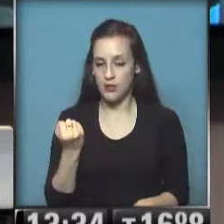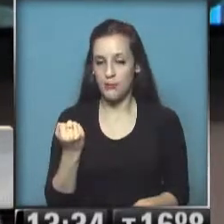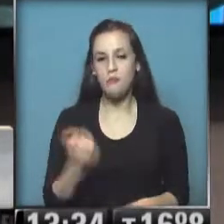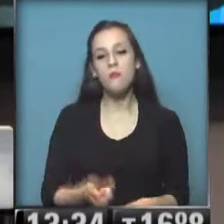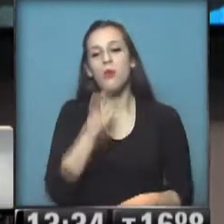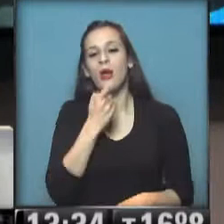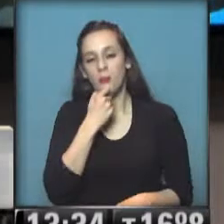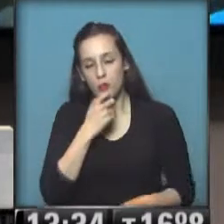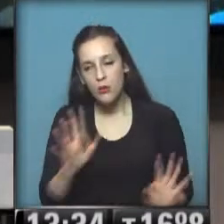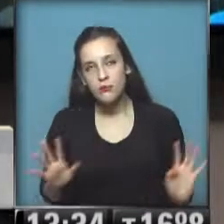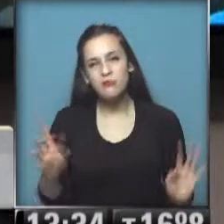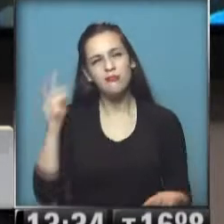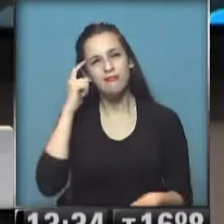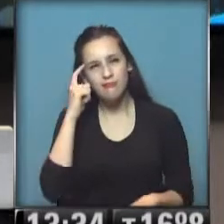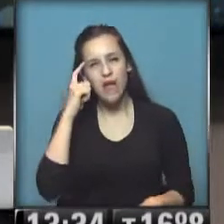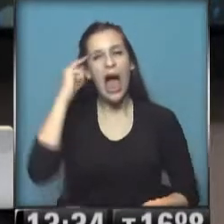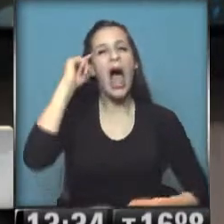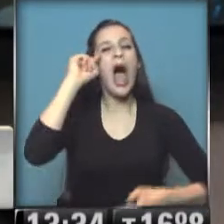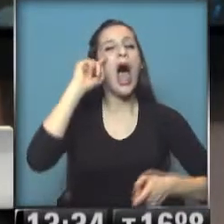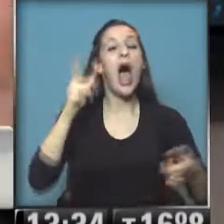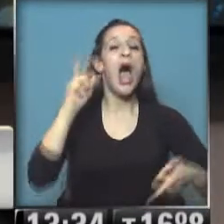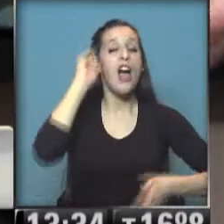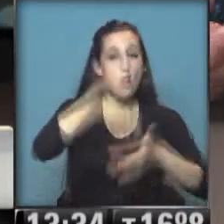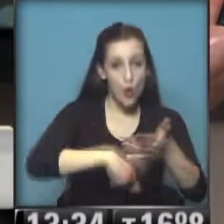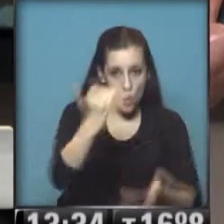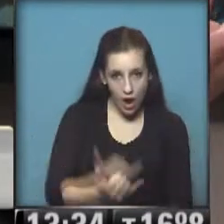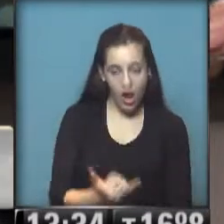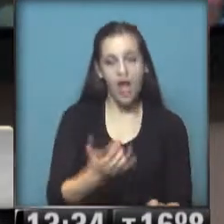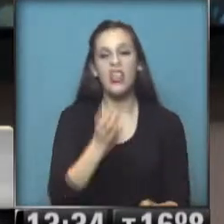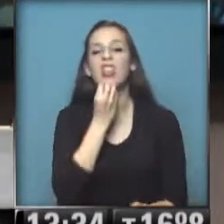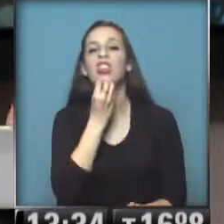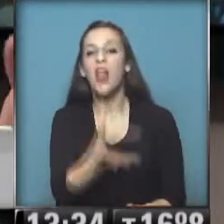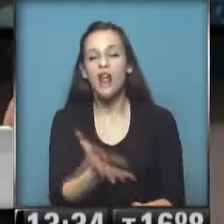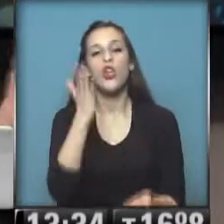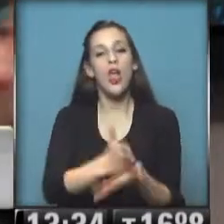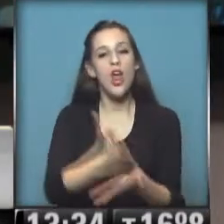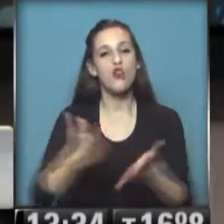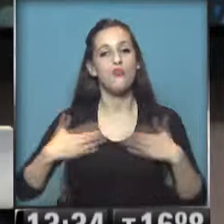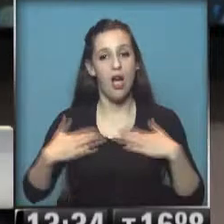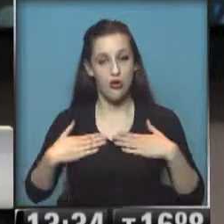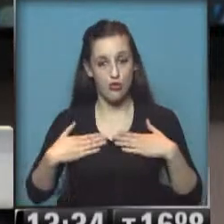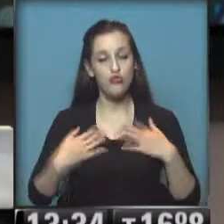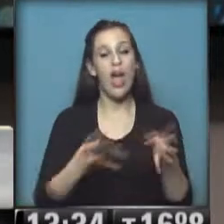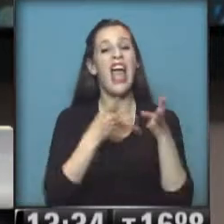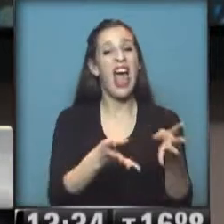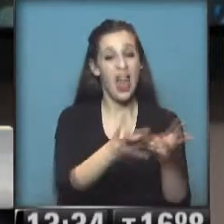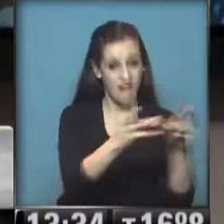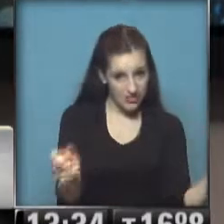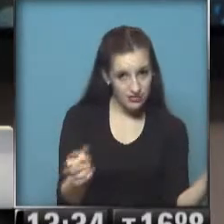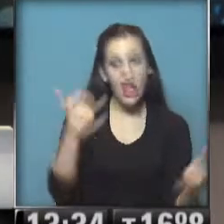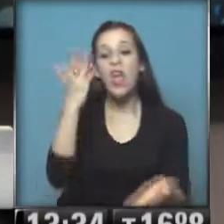si existen convenciones si hay una declaración de los derechos humanos que es de la posguerra por qué será que